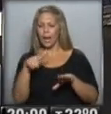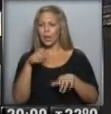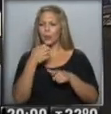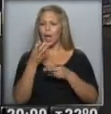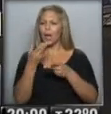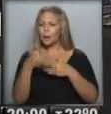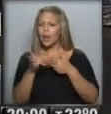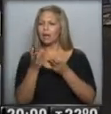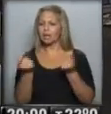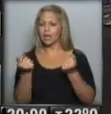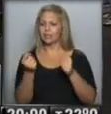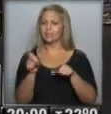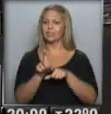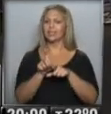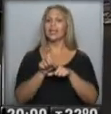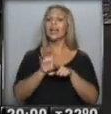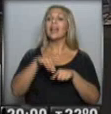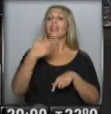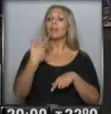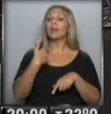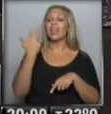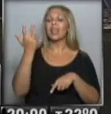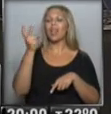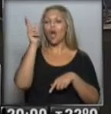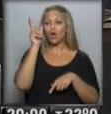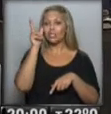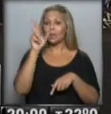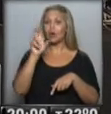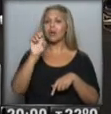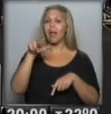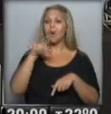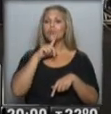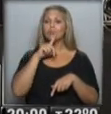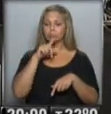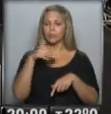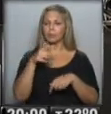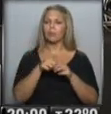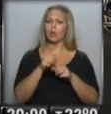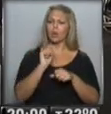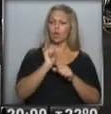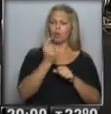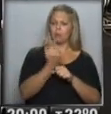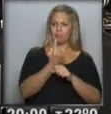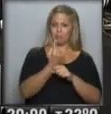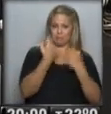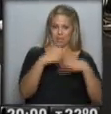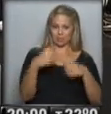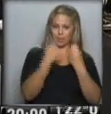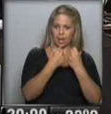grandísimo Roberto Mano de Piedra, después del octavo hablamos. Al principio muchos rivales míos tienen la guardia muy cerrada y muy